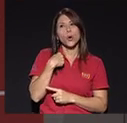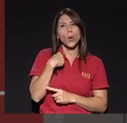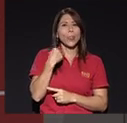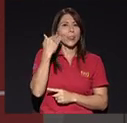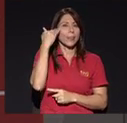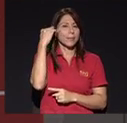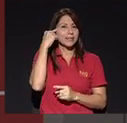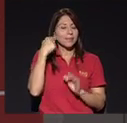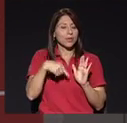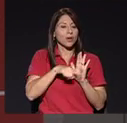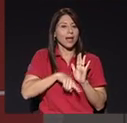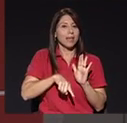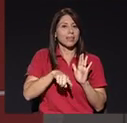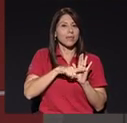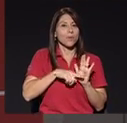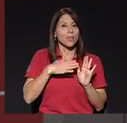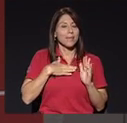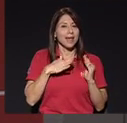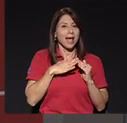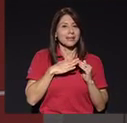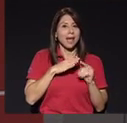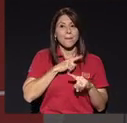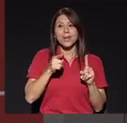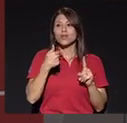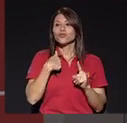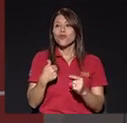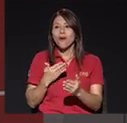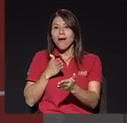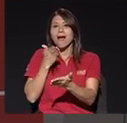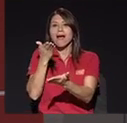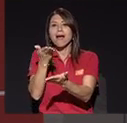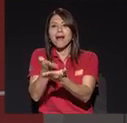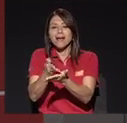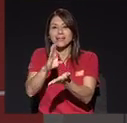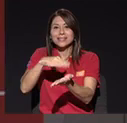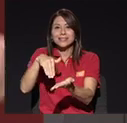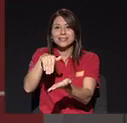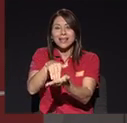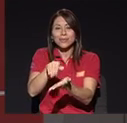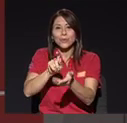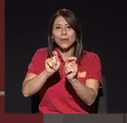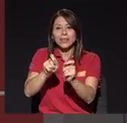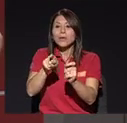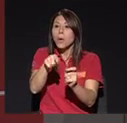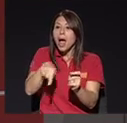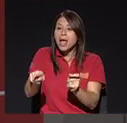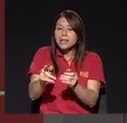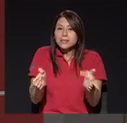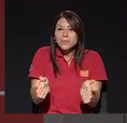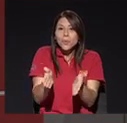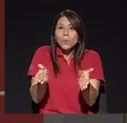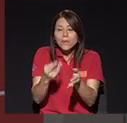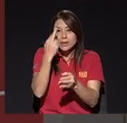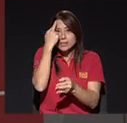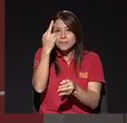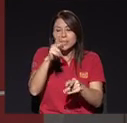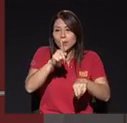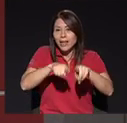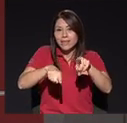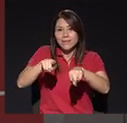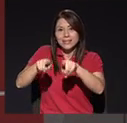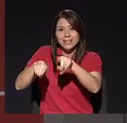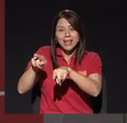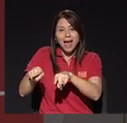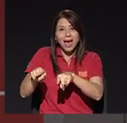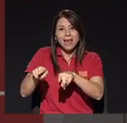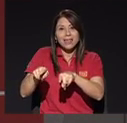cierto tipo de pensamiento negativo de mi casa, pero vengo a un centro educativo donde se promueve más bien el respeto a la diversidad,